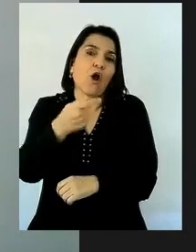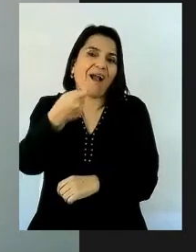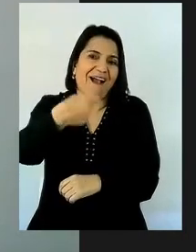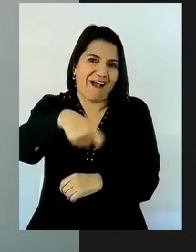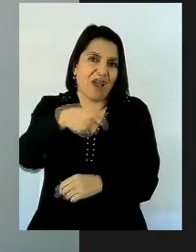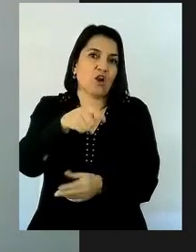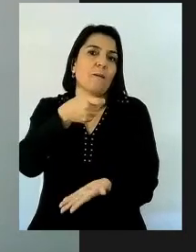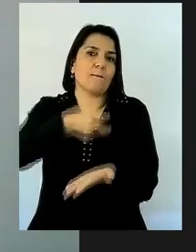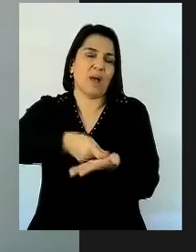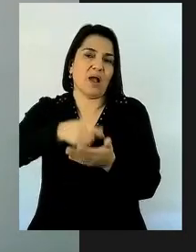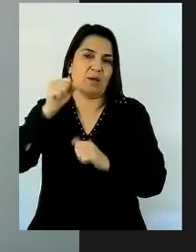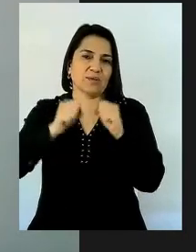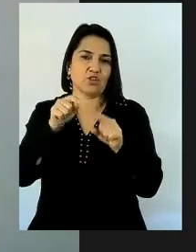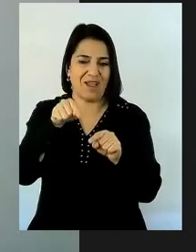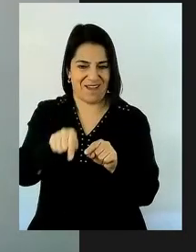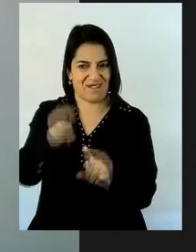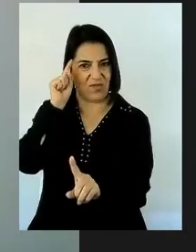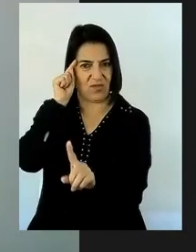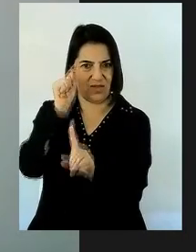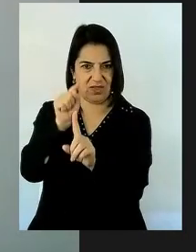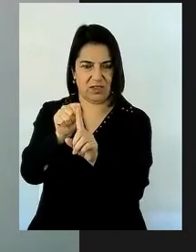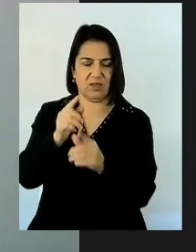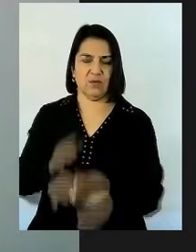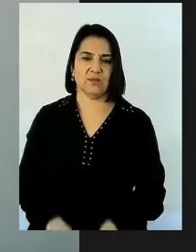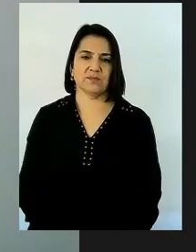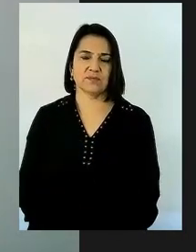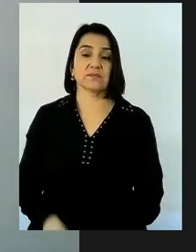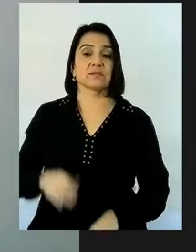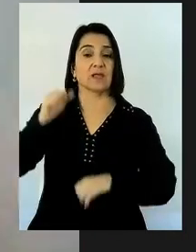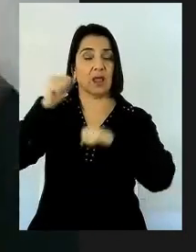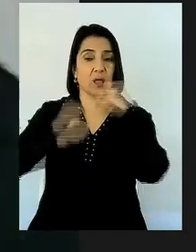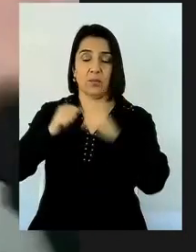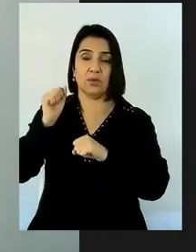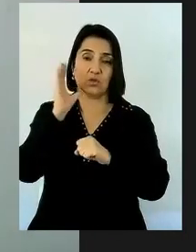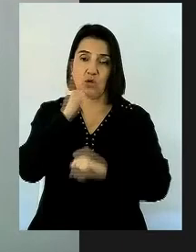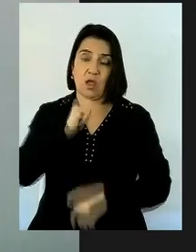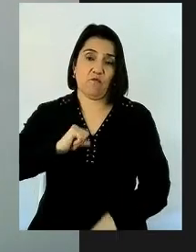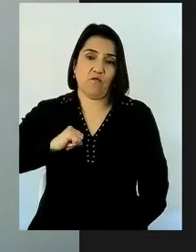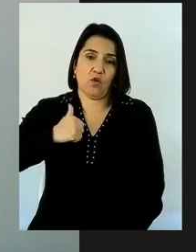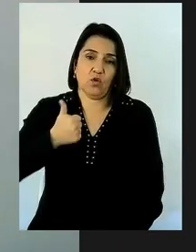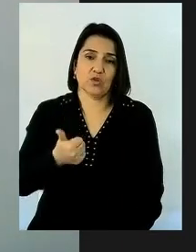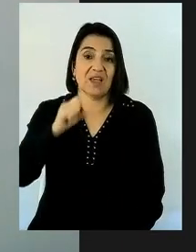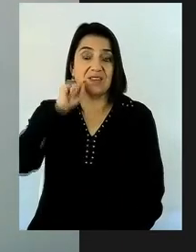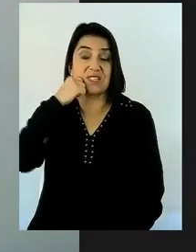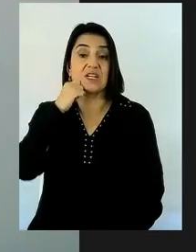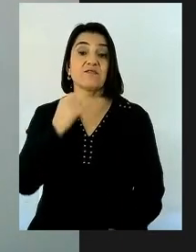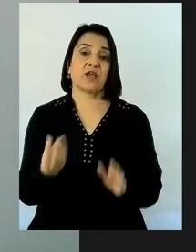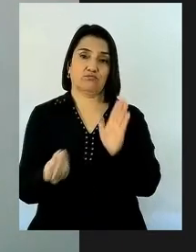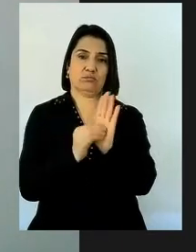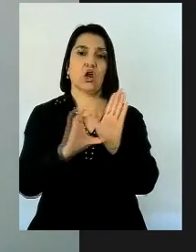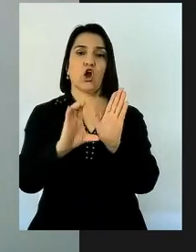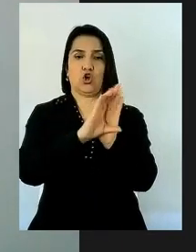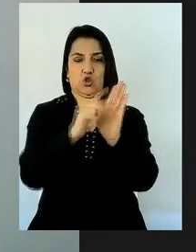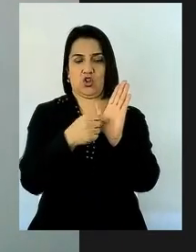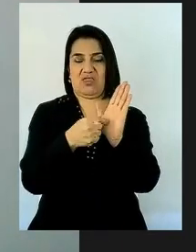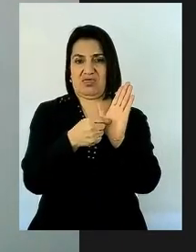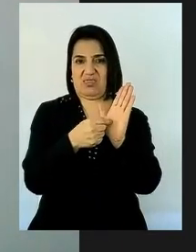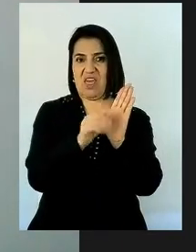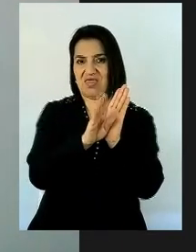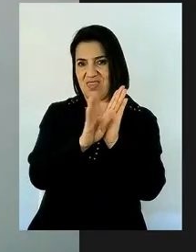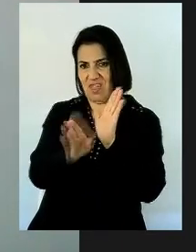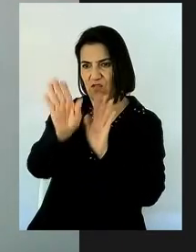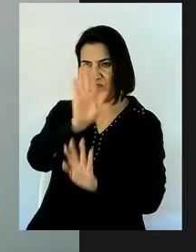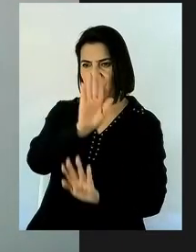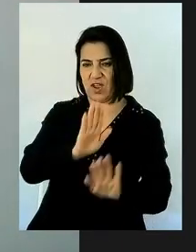donde hay que apuntar. Si el empresario no está dispuesto, bueno, hay una constitución que debe velar porque se mantengan los